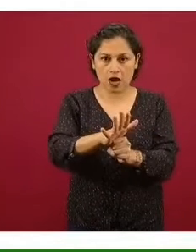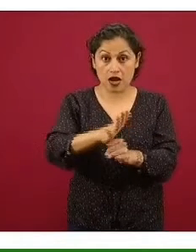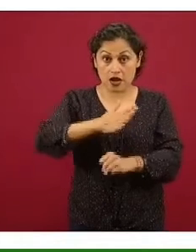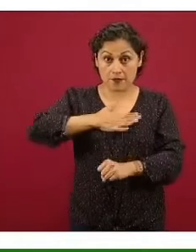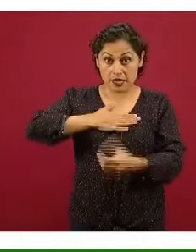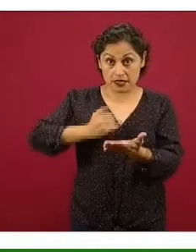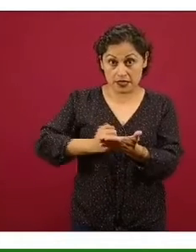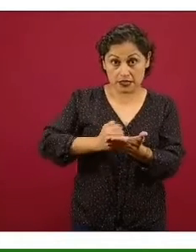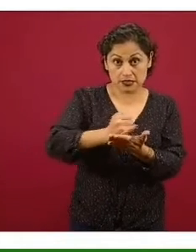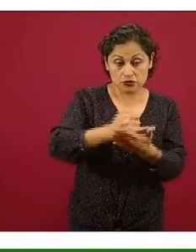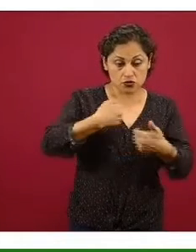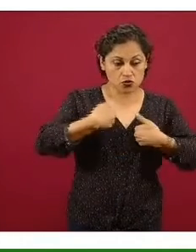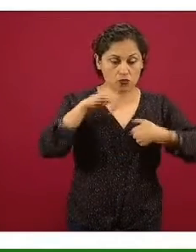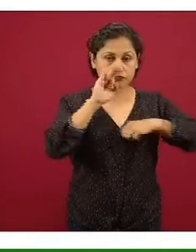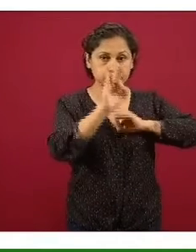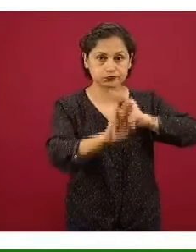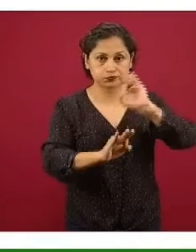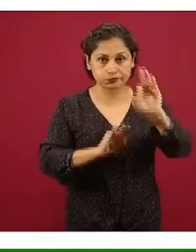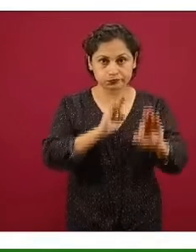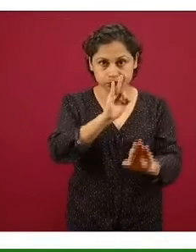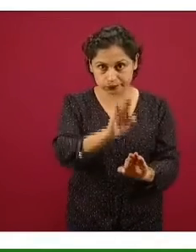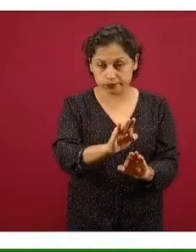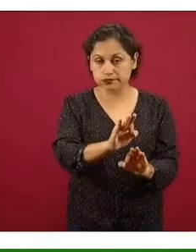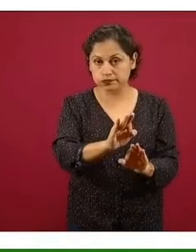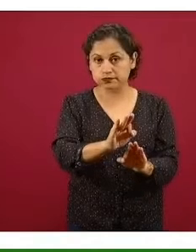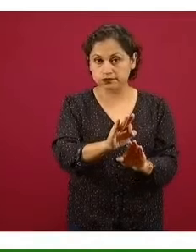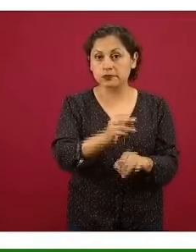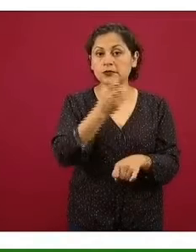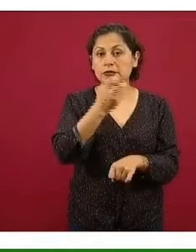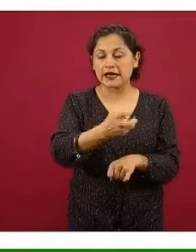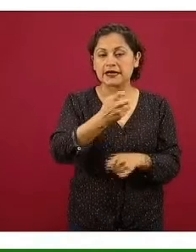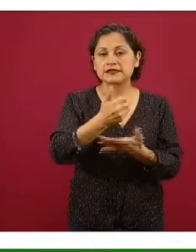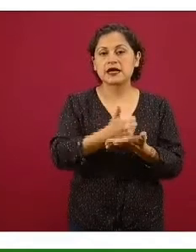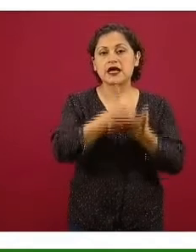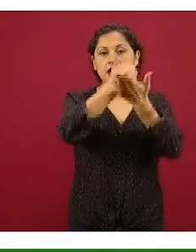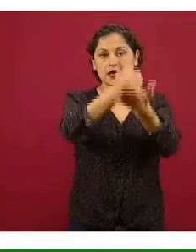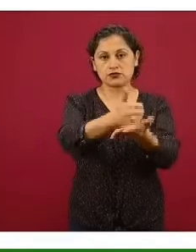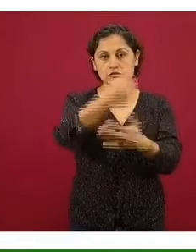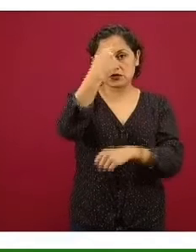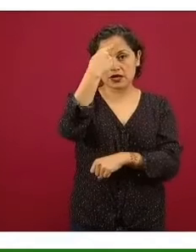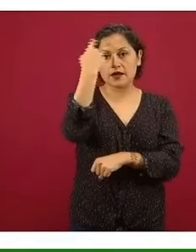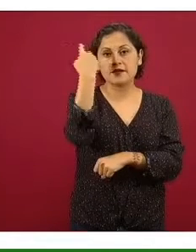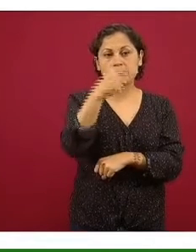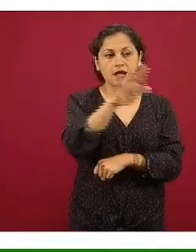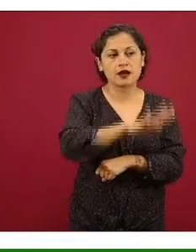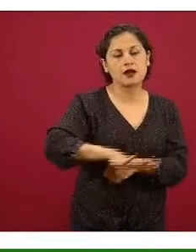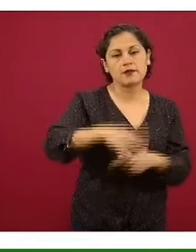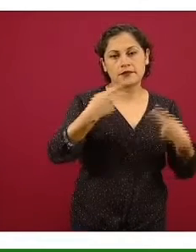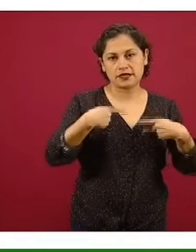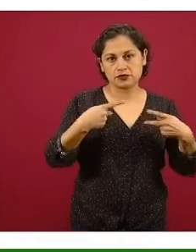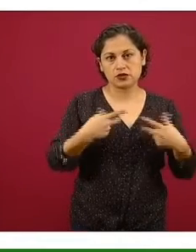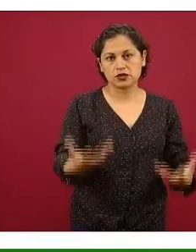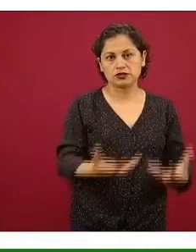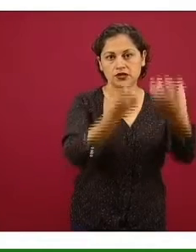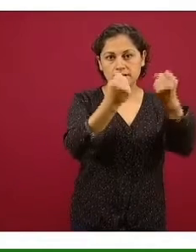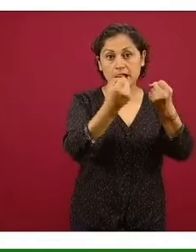acciones, las cuales deben de estar sustentadas en datos científicos